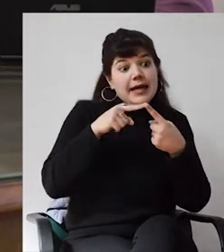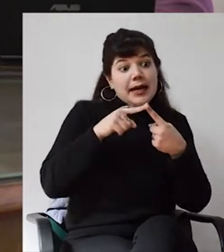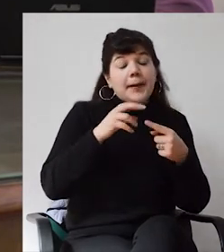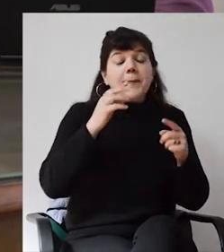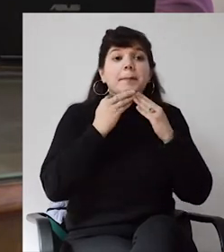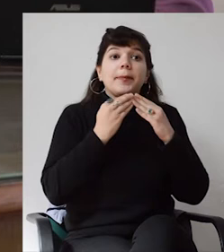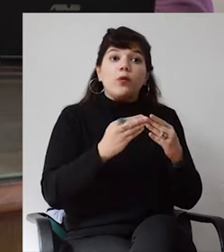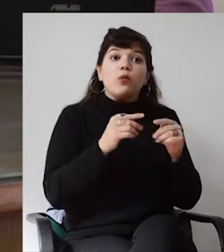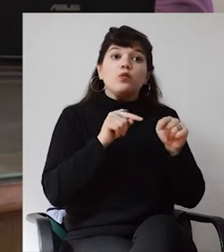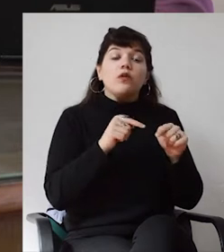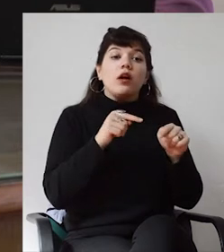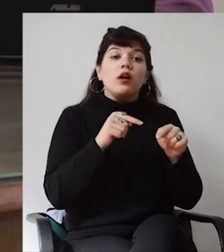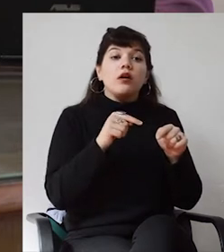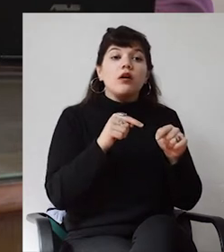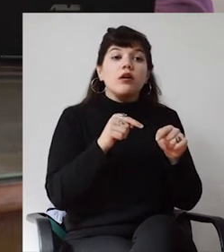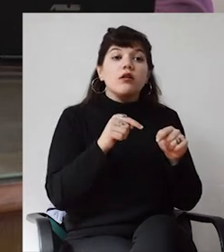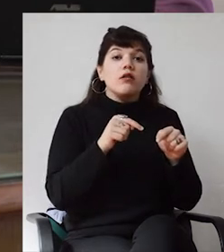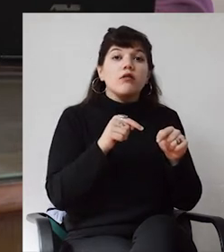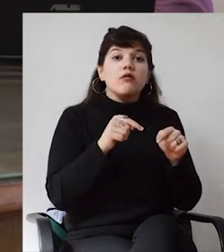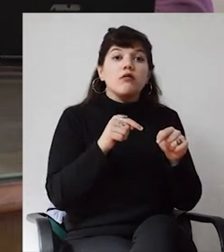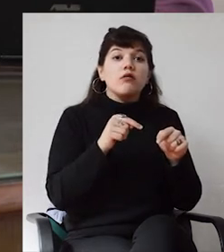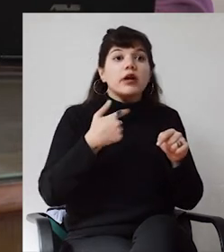Bien, sobre esta pregunta,